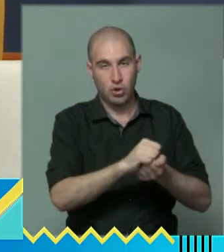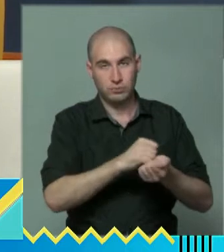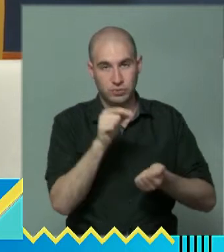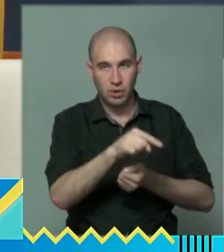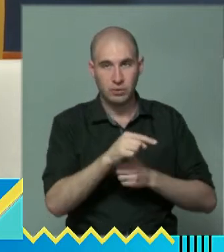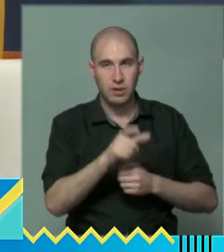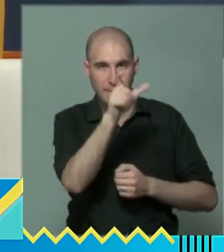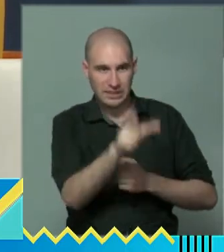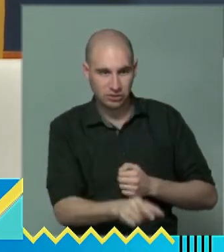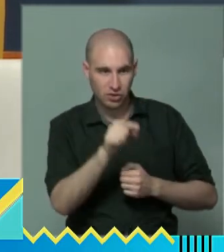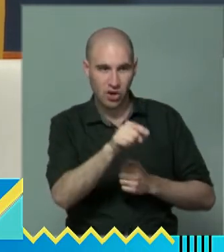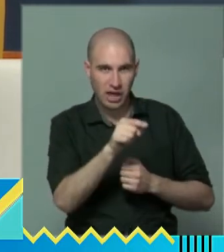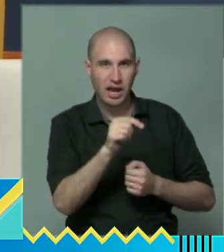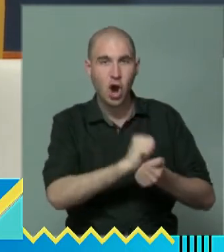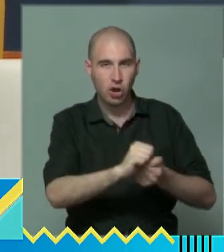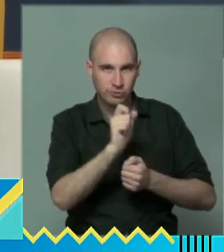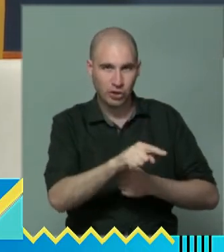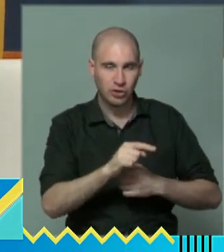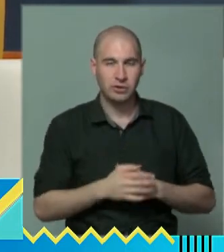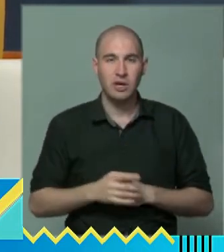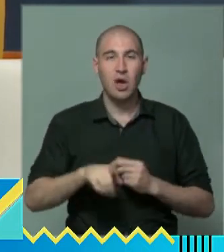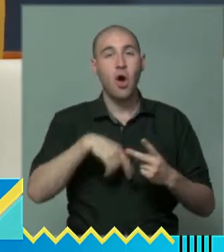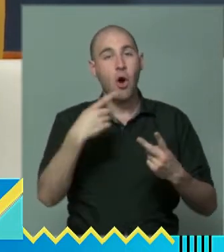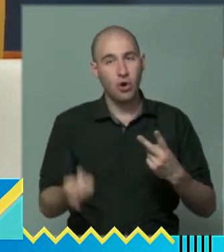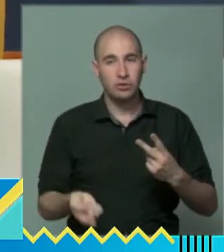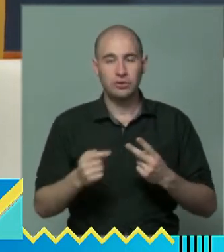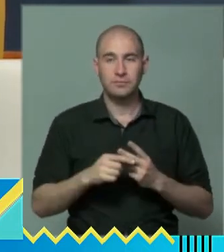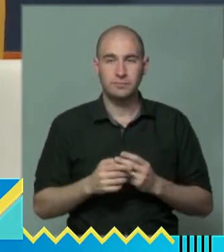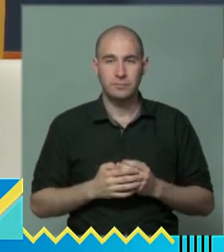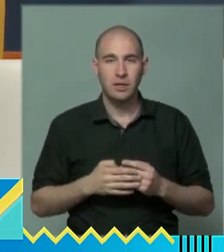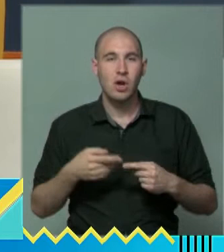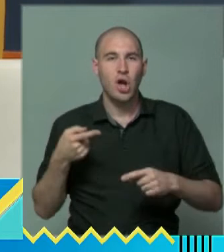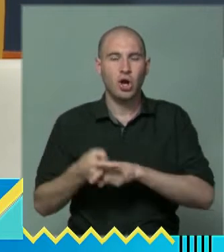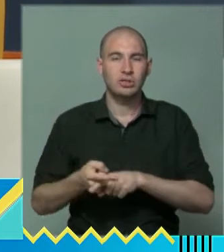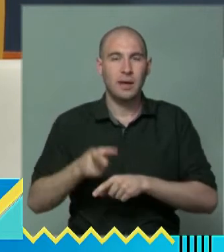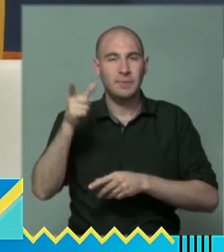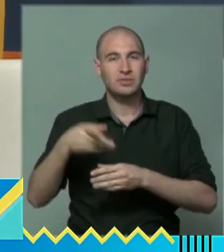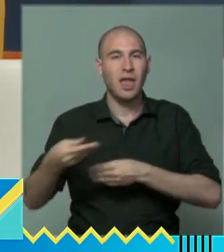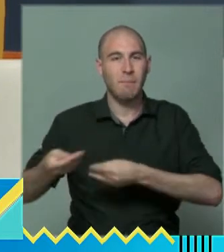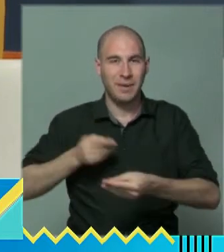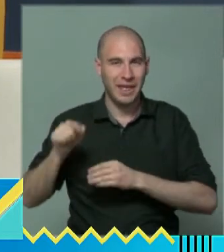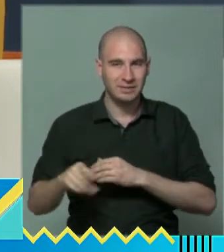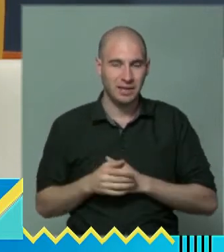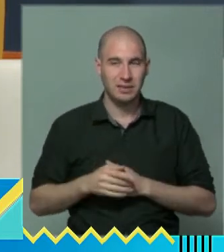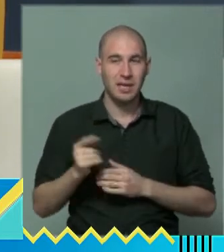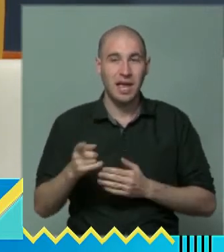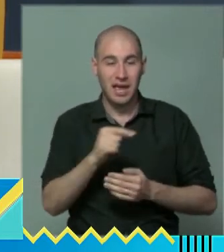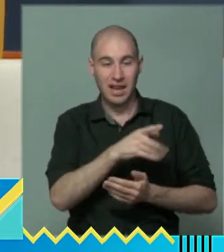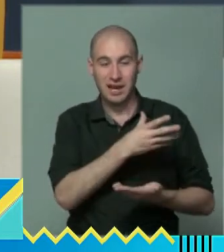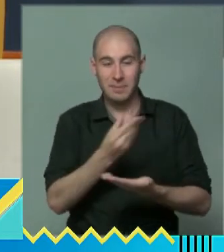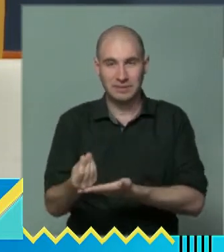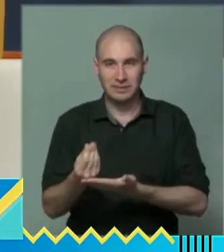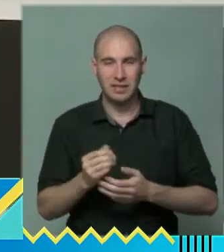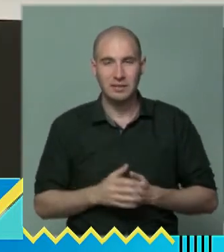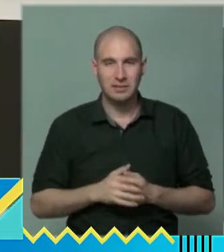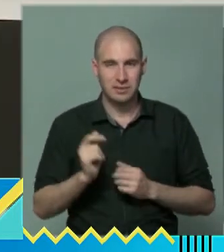la persona humana que realizó el acto de corrupción, y otro en contra de la persona jurídica a la cual representaba esa persona.